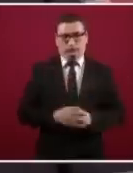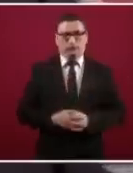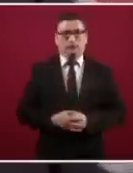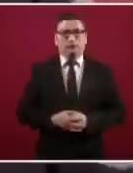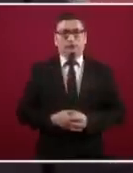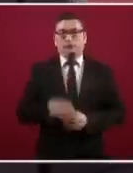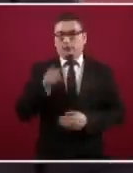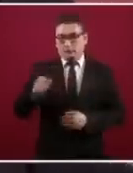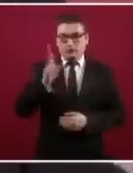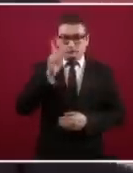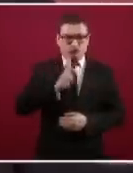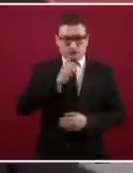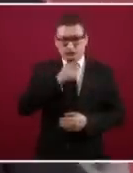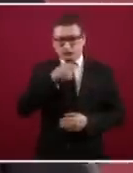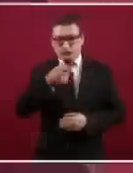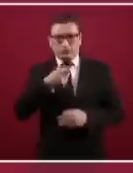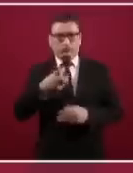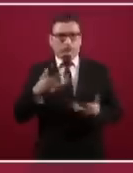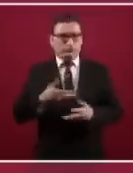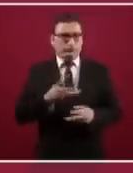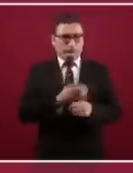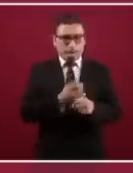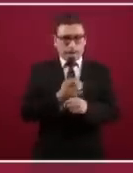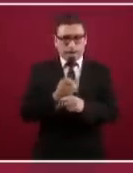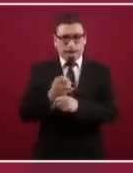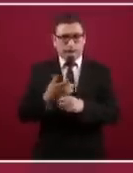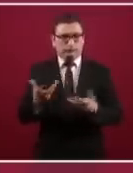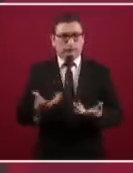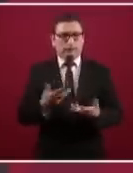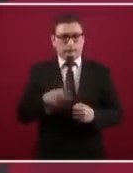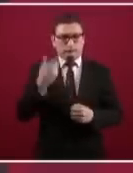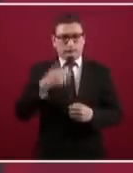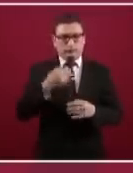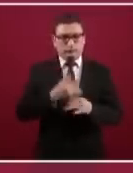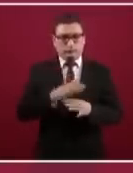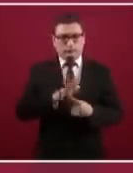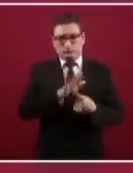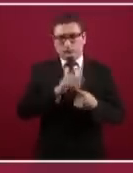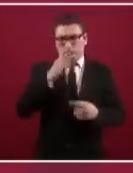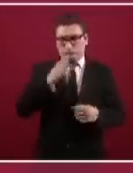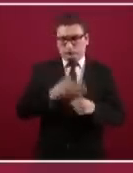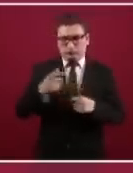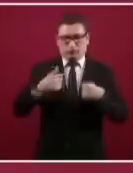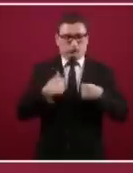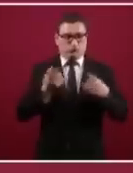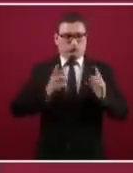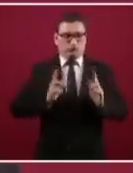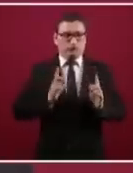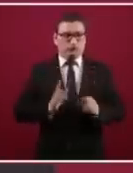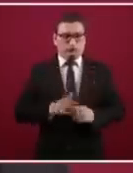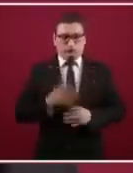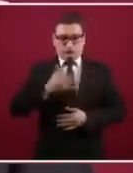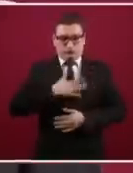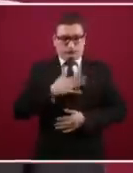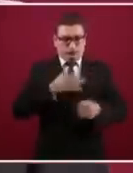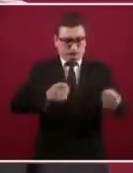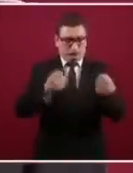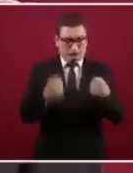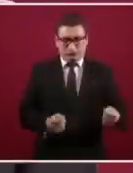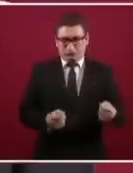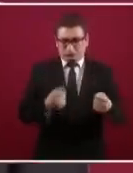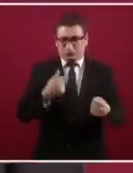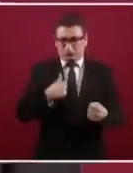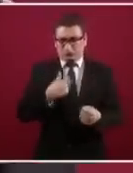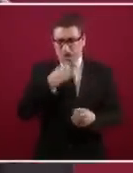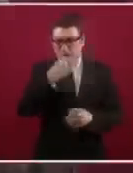La periodista a la que hace mención es seria, es responsable, pero yo no puedo afirmar